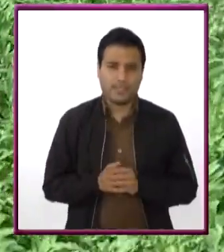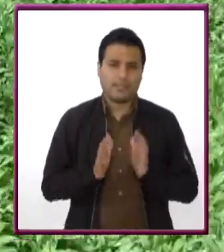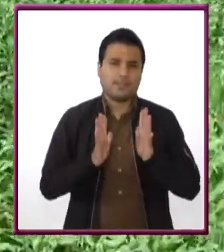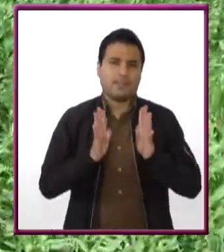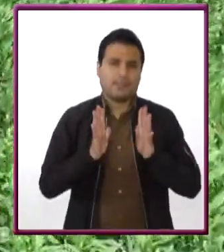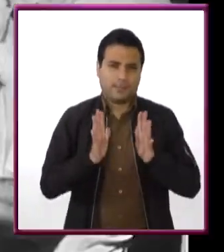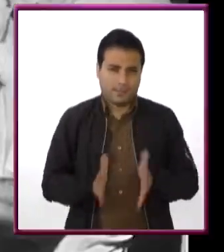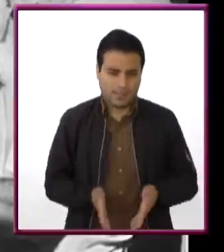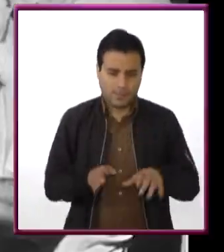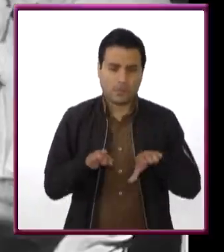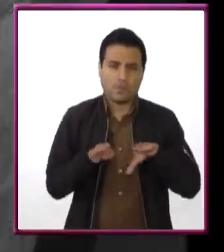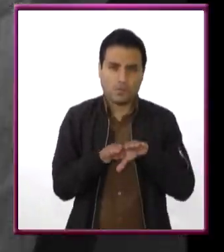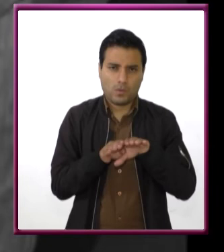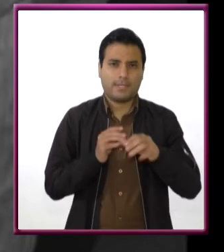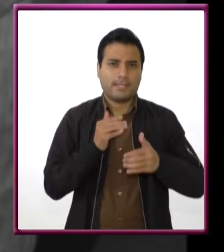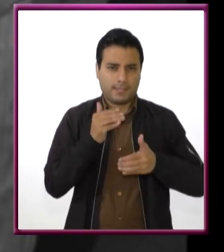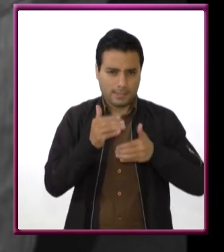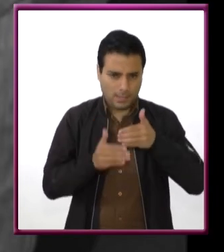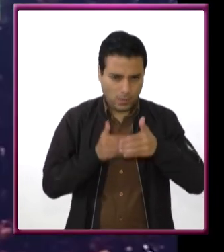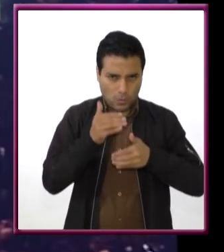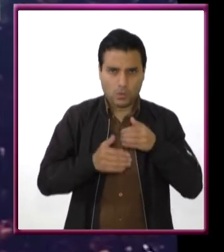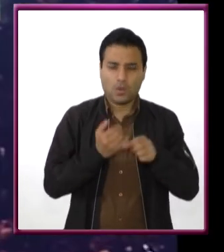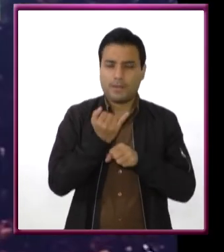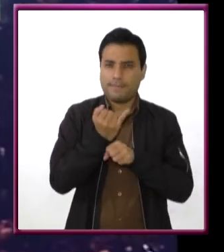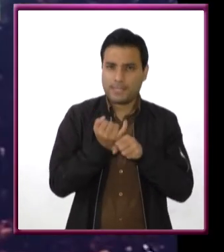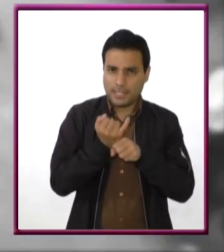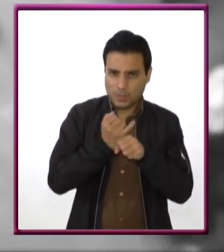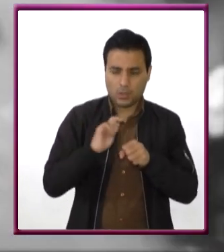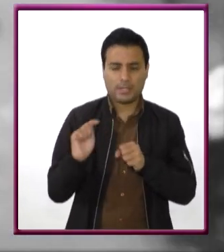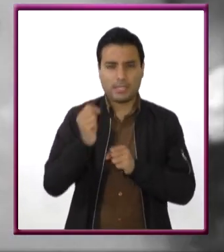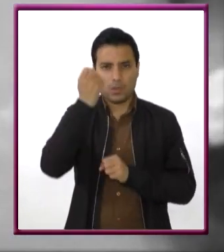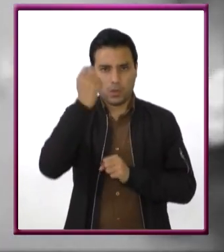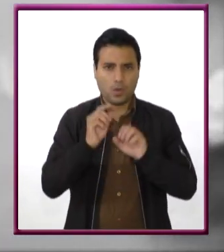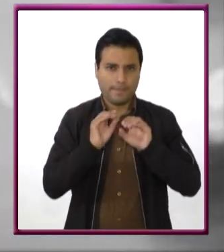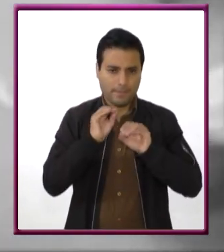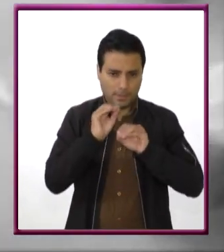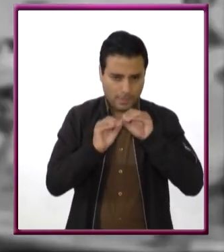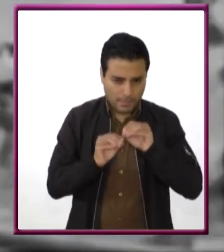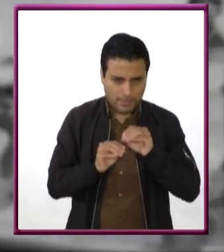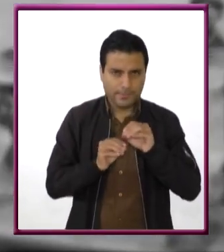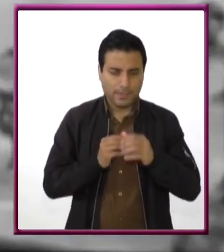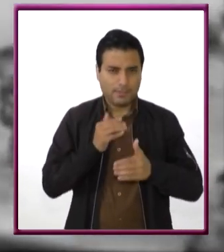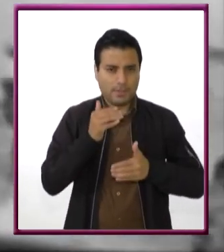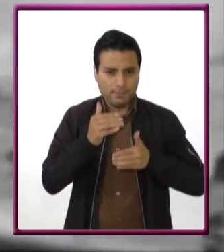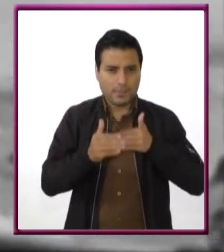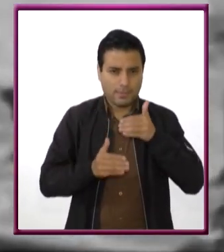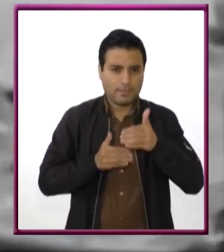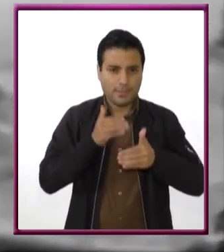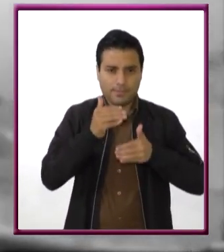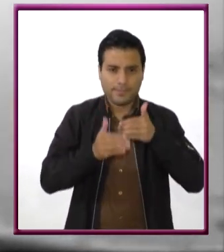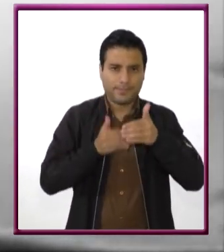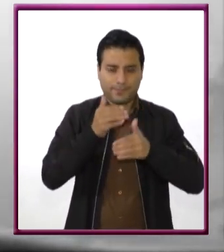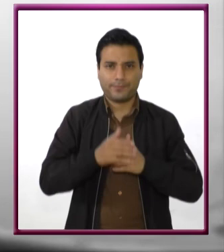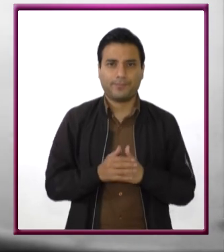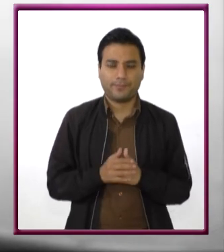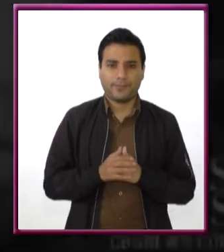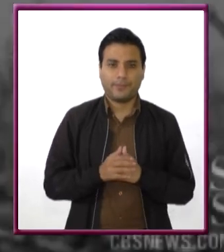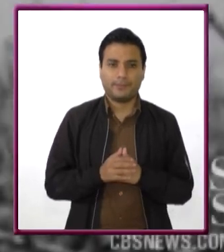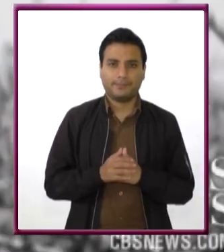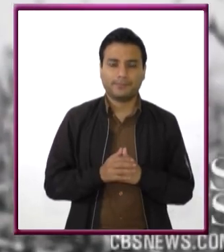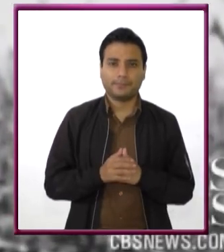una serie de desarrollos de investigación y tecnológicos que avanzan en la creación de una